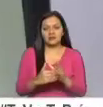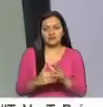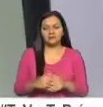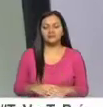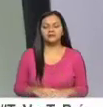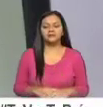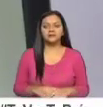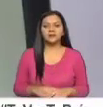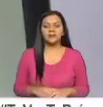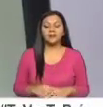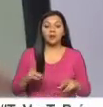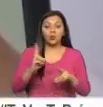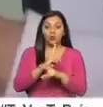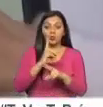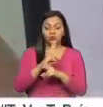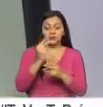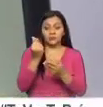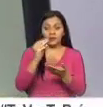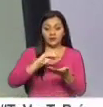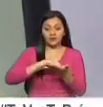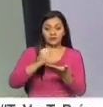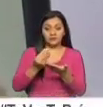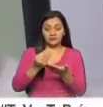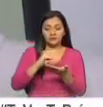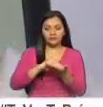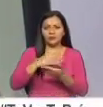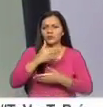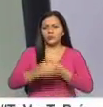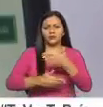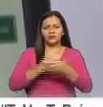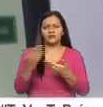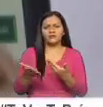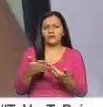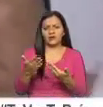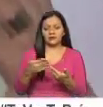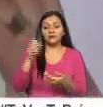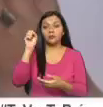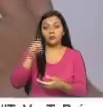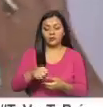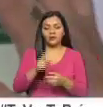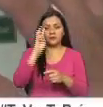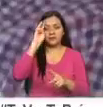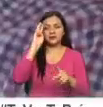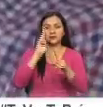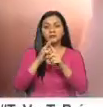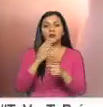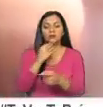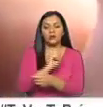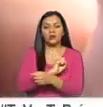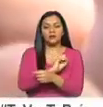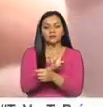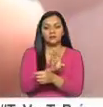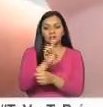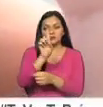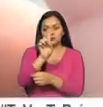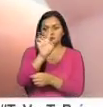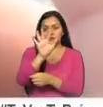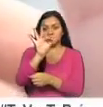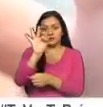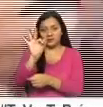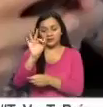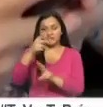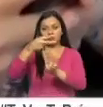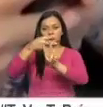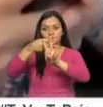casi 30.000. Para usar el dinero electrónico, el proceso es simple. Se debe enviar un mensaje al asterisco 153